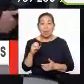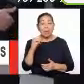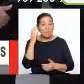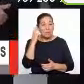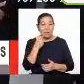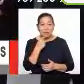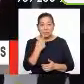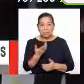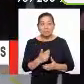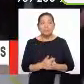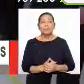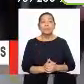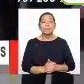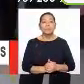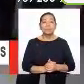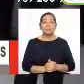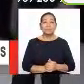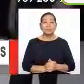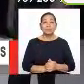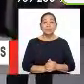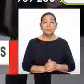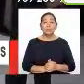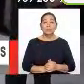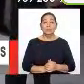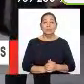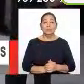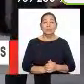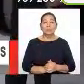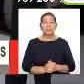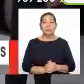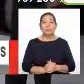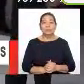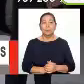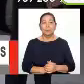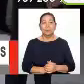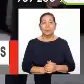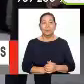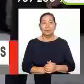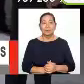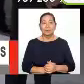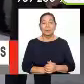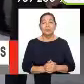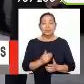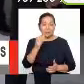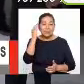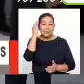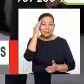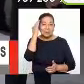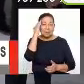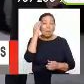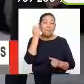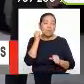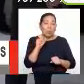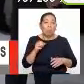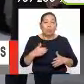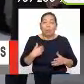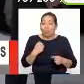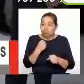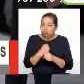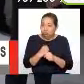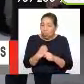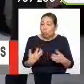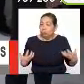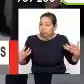Miraflores. Vamos a escuchar parte de lo que viene declarando el ministro. Que nuestros legisladores tomen conocimiento para poder trabajar en